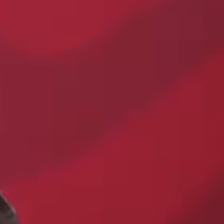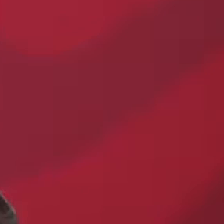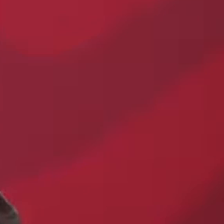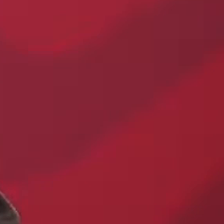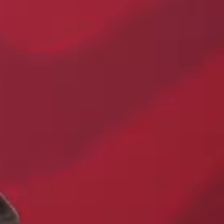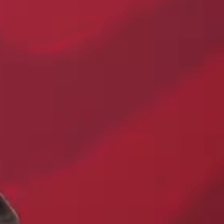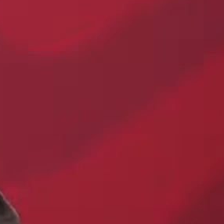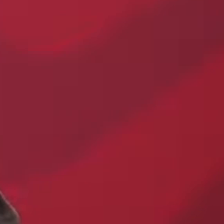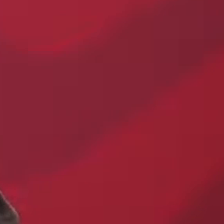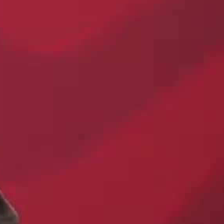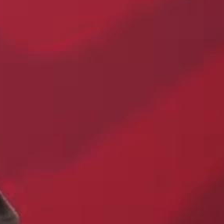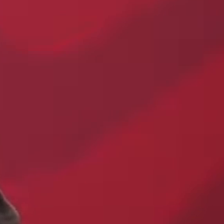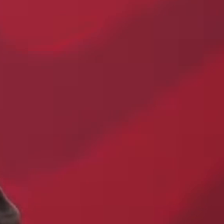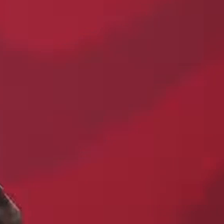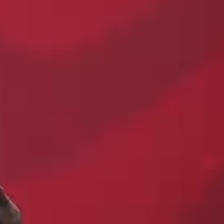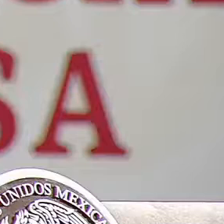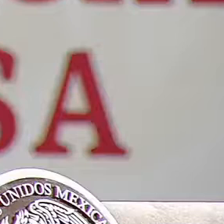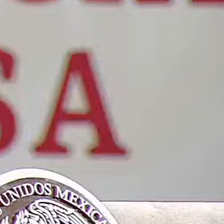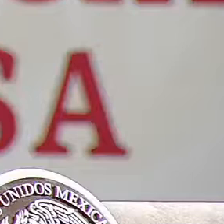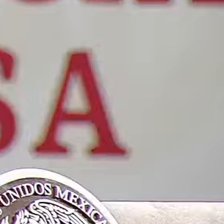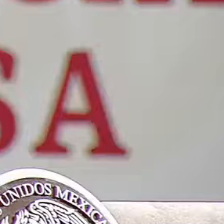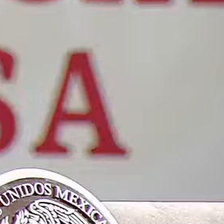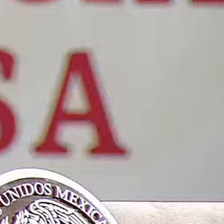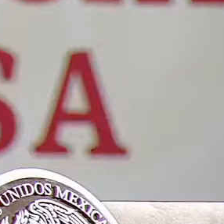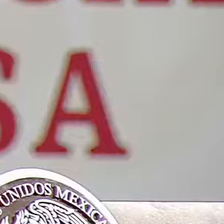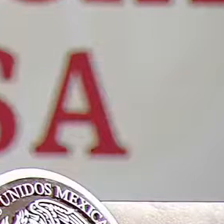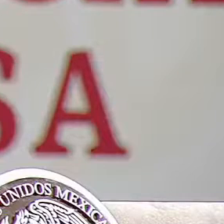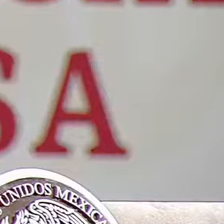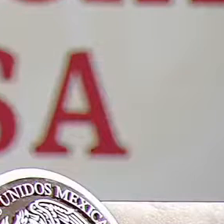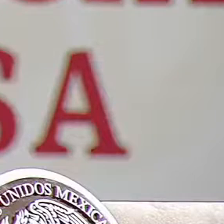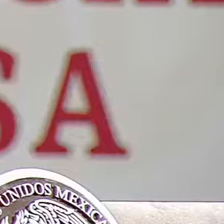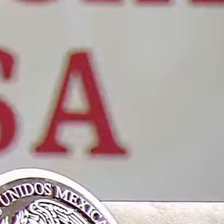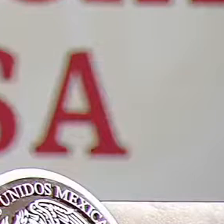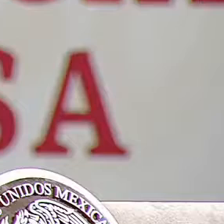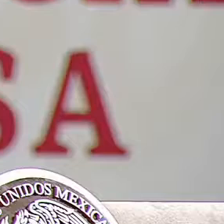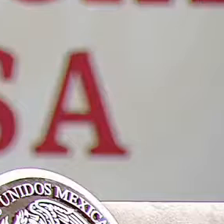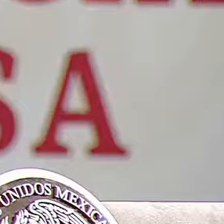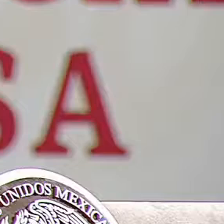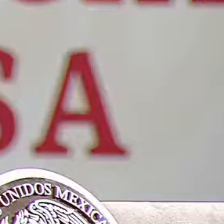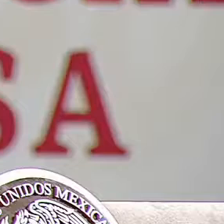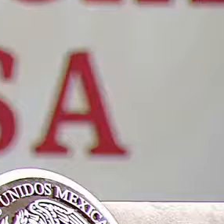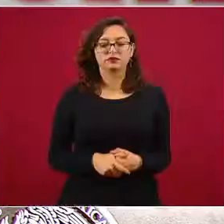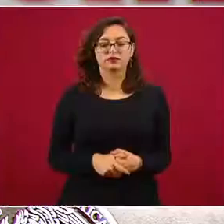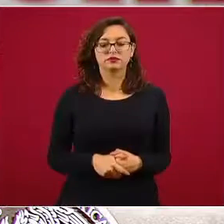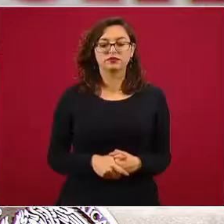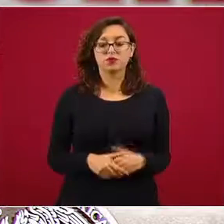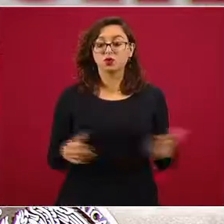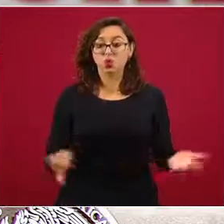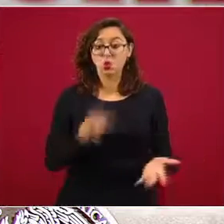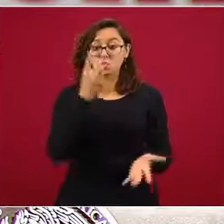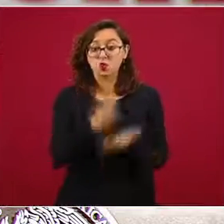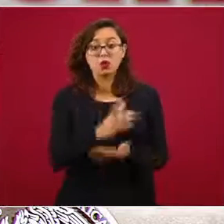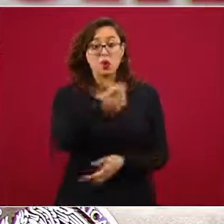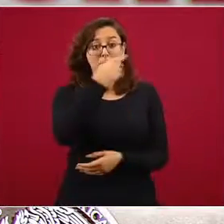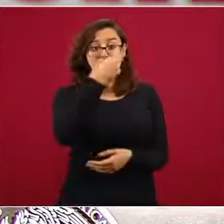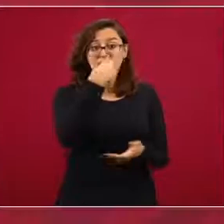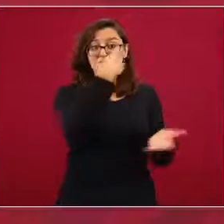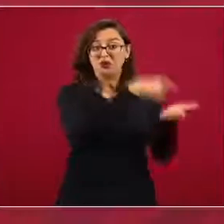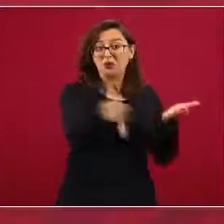una política que oriente a la prevención para estas enfermedades, pues nada más